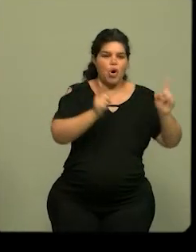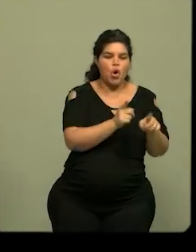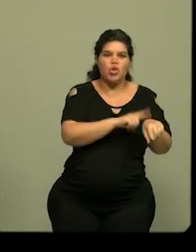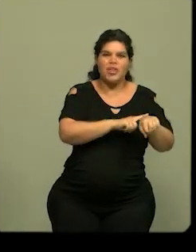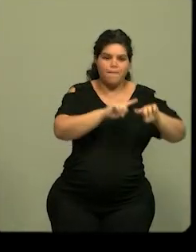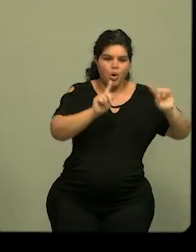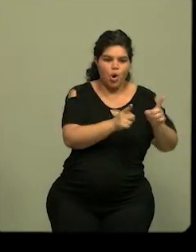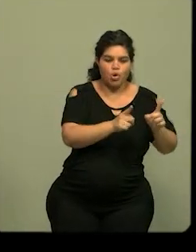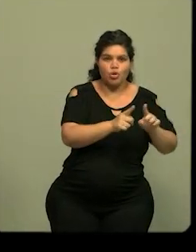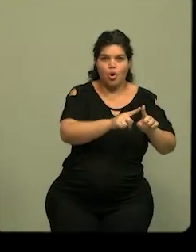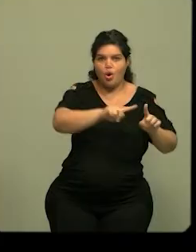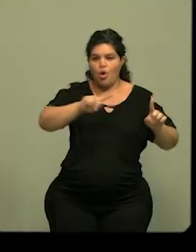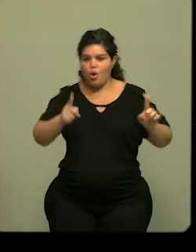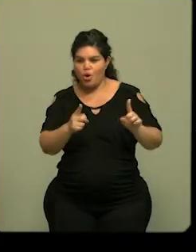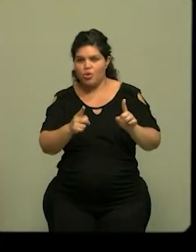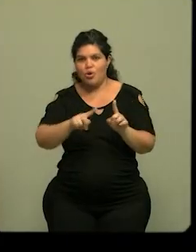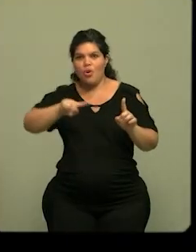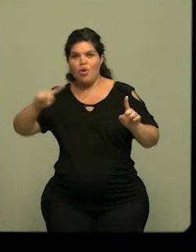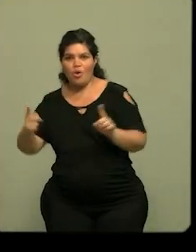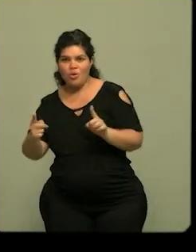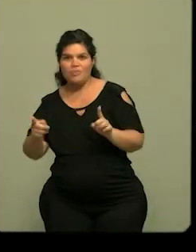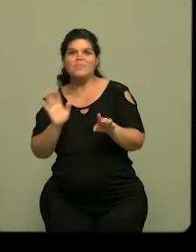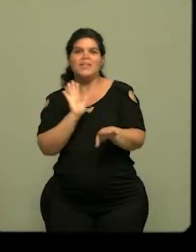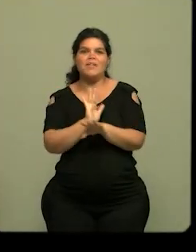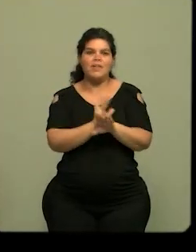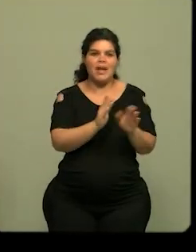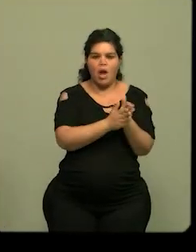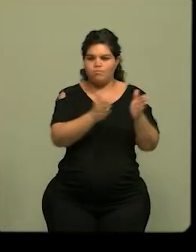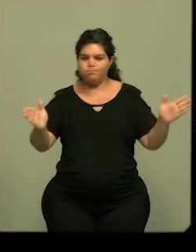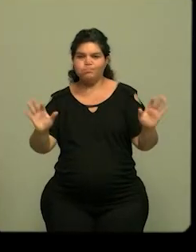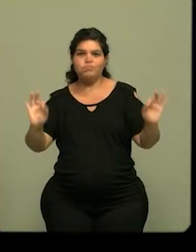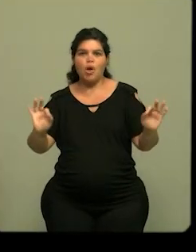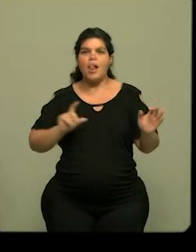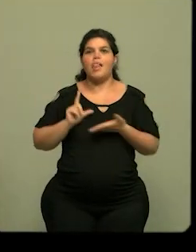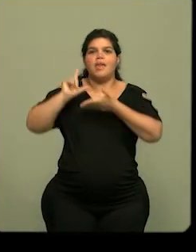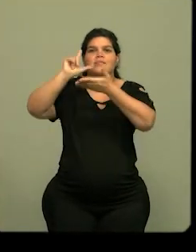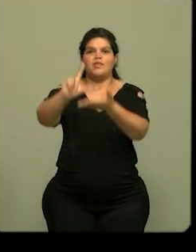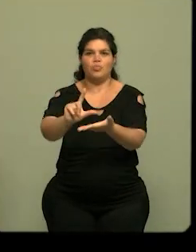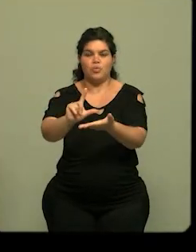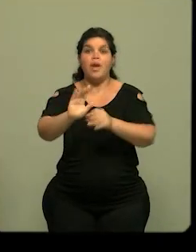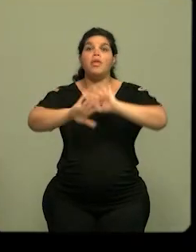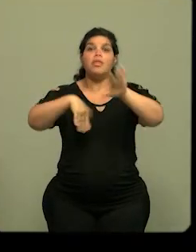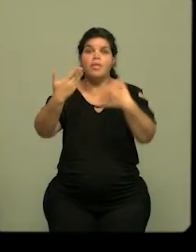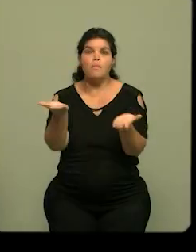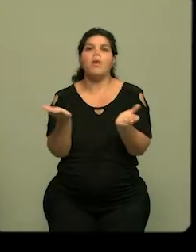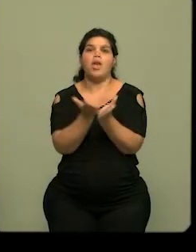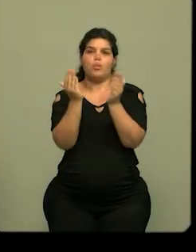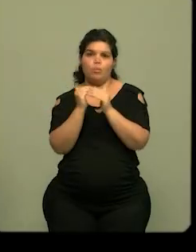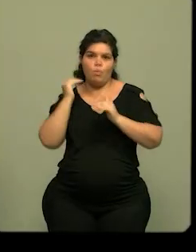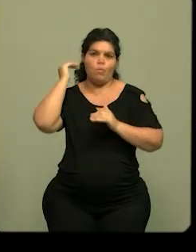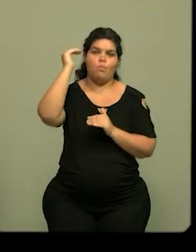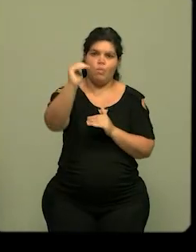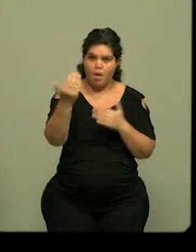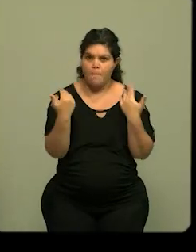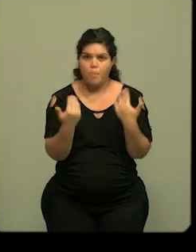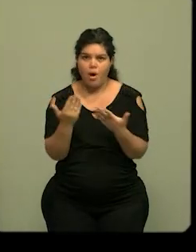hasta llegar a eso, a la licenciatura, claro. que inclusive después te impulsa a hacer posgrados, ¿no? Hoy, por ejemplo, la realidad es que nuestros egresados